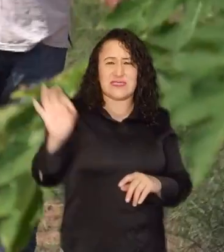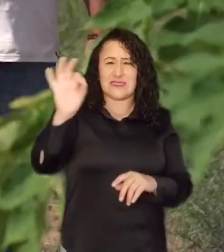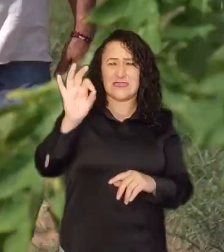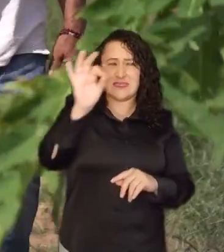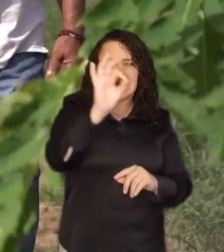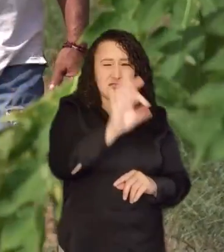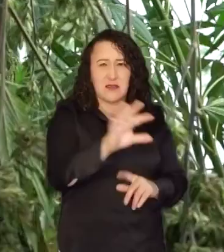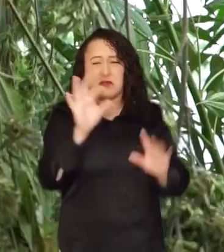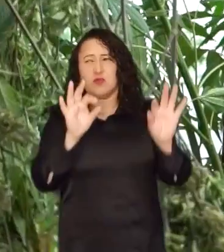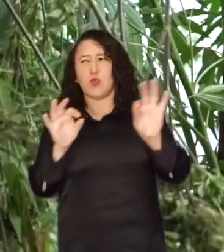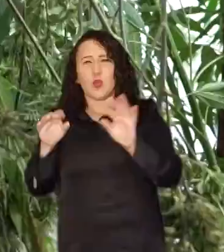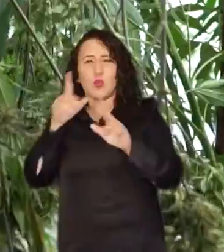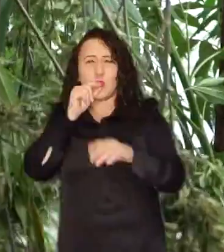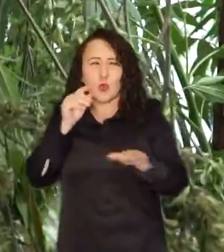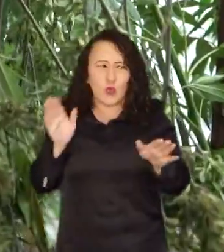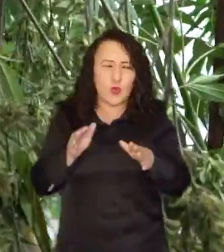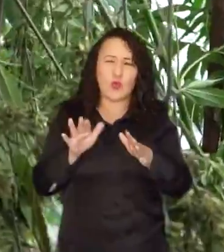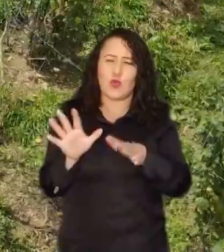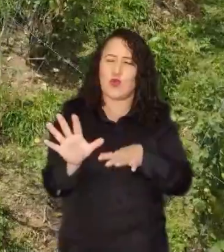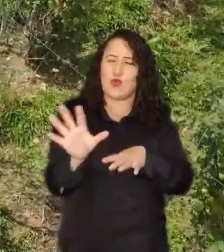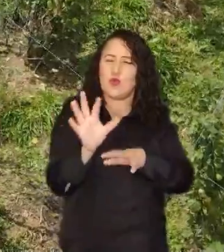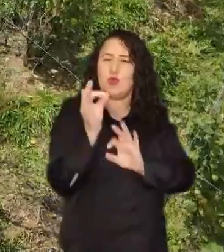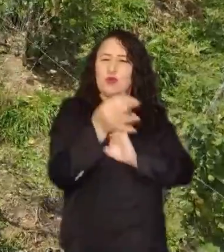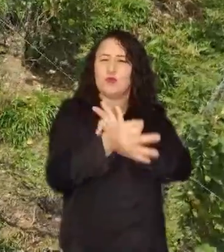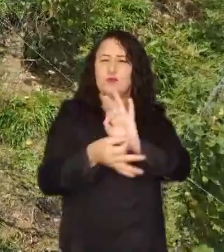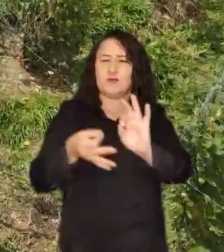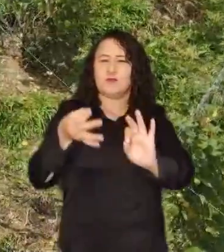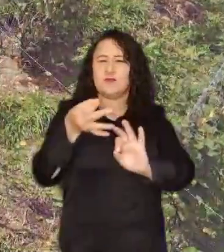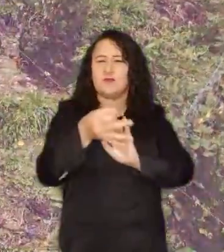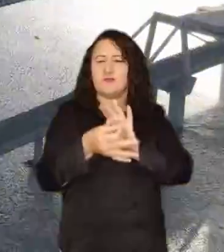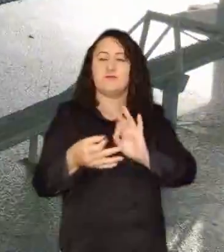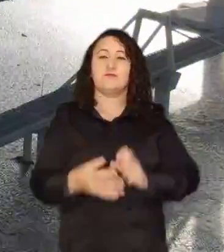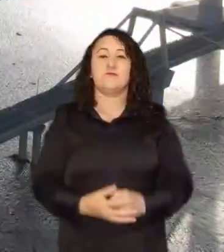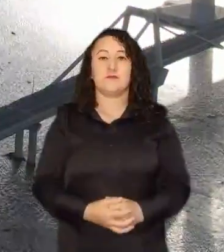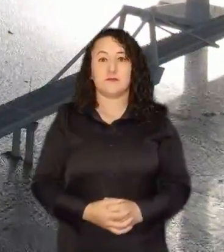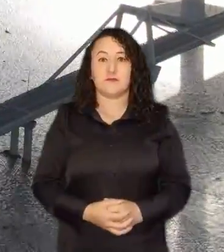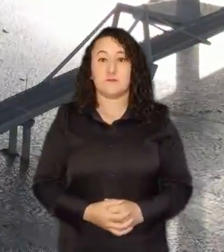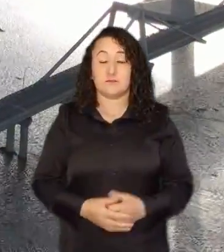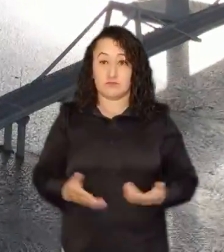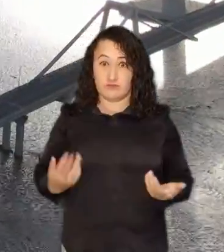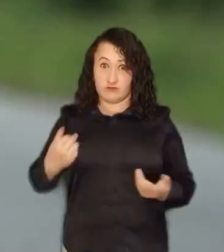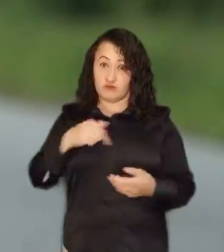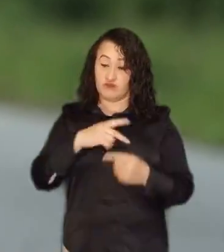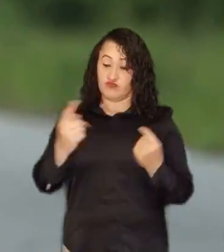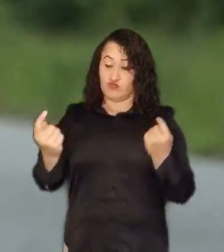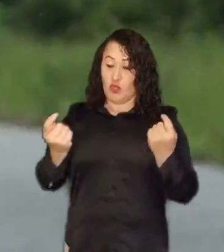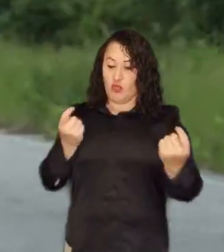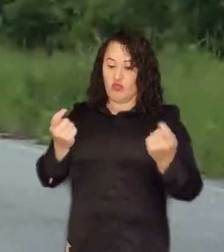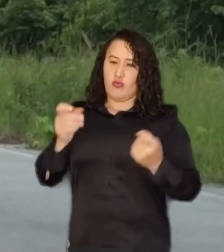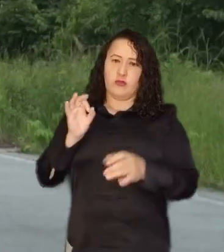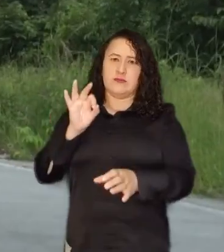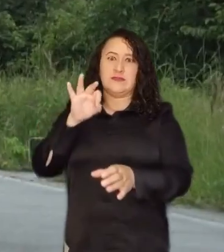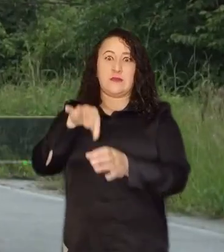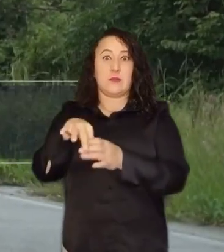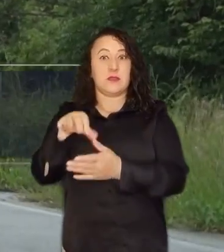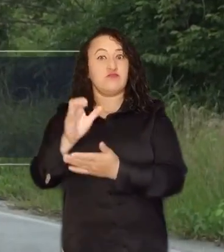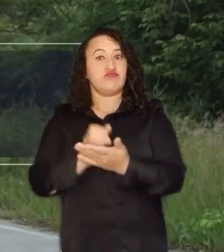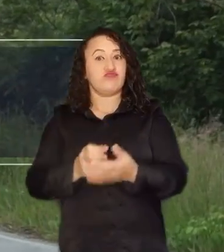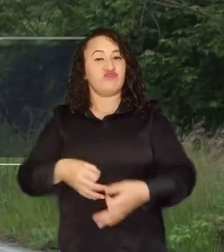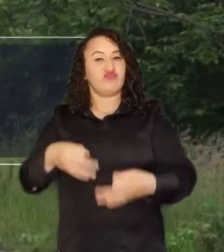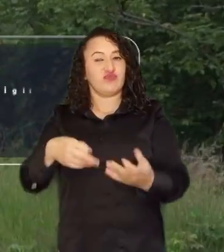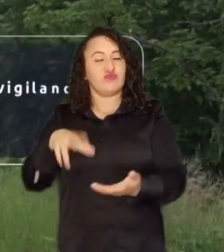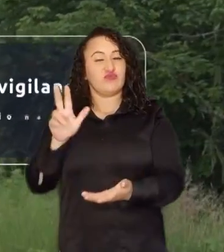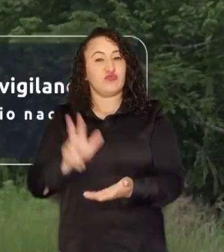la agroecología y la agroforestería, apalancando la legalidad, la inspección de mercaderías agrícolas que ingresan y salen de nuestro país por